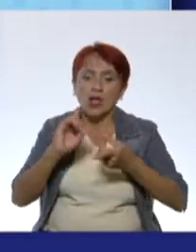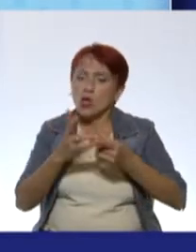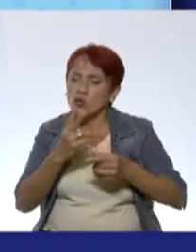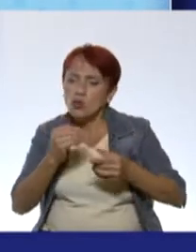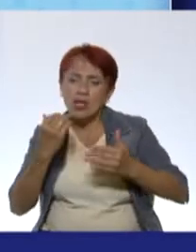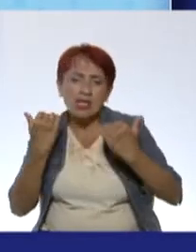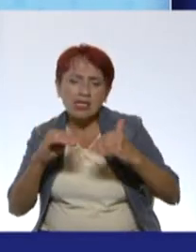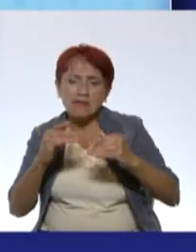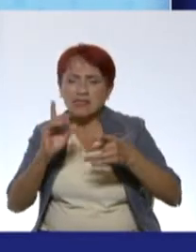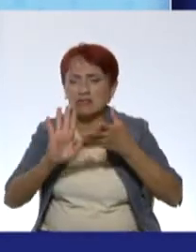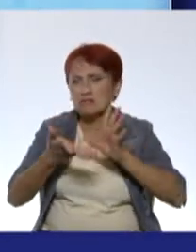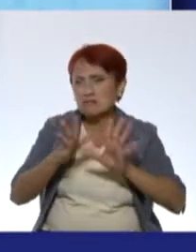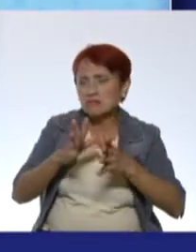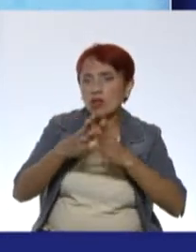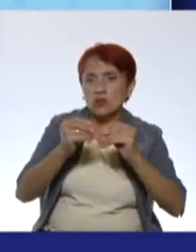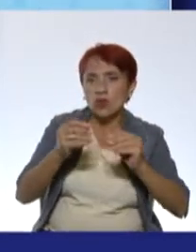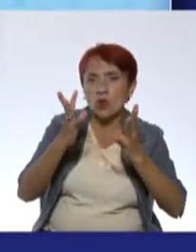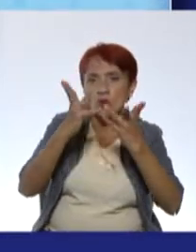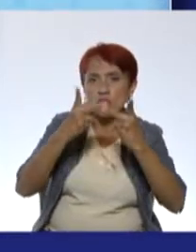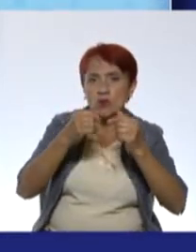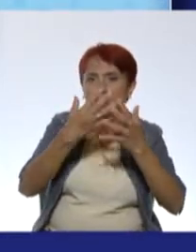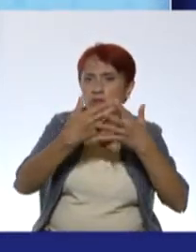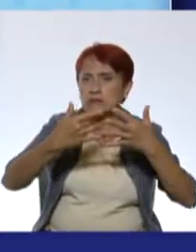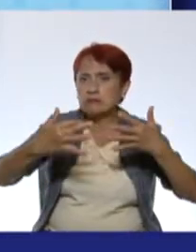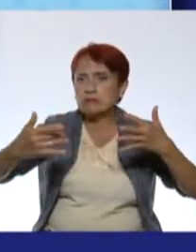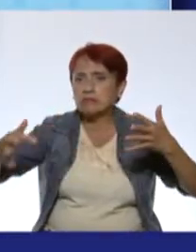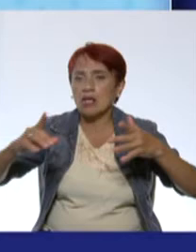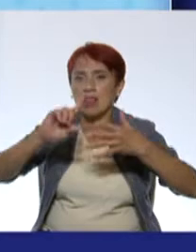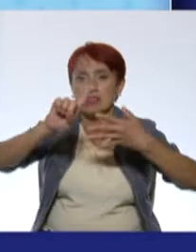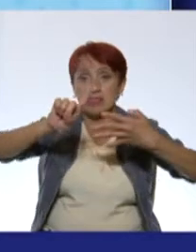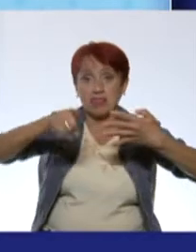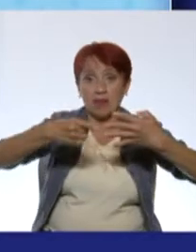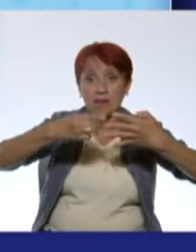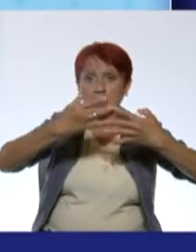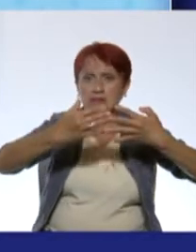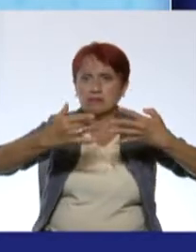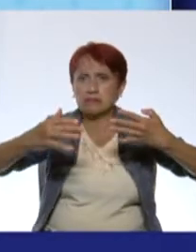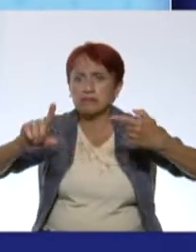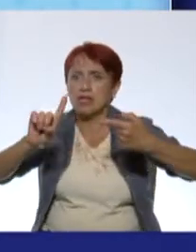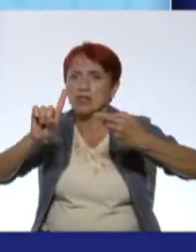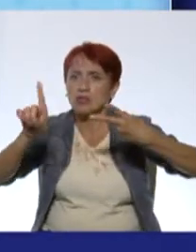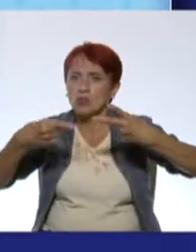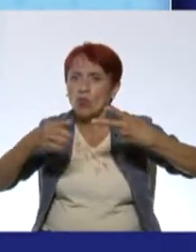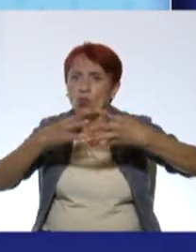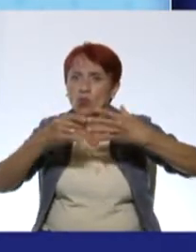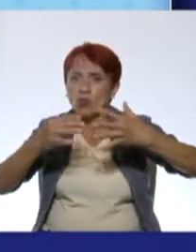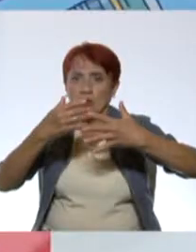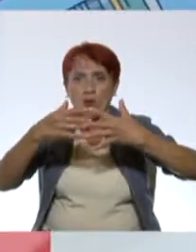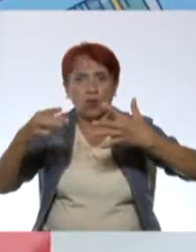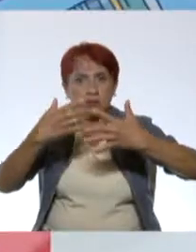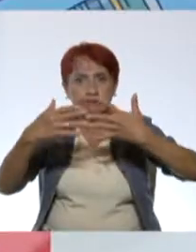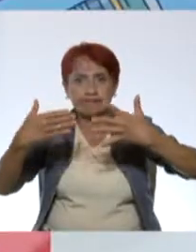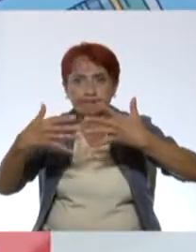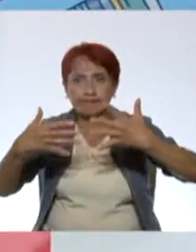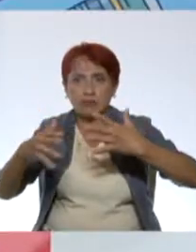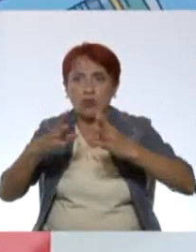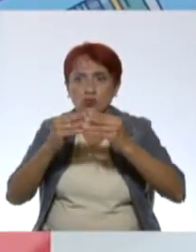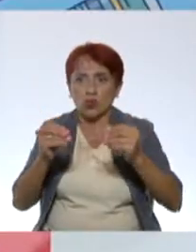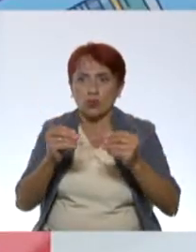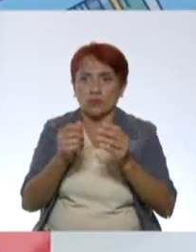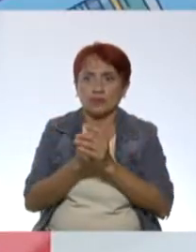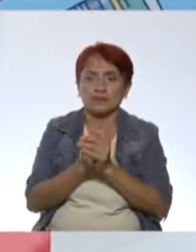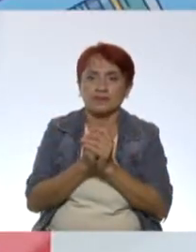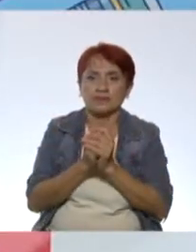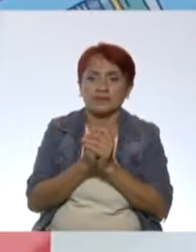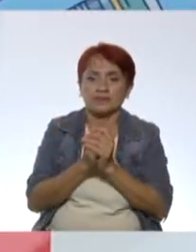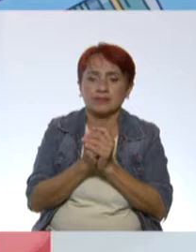son esas que presentan muchos decimales de manera infinita, ¿ok? Unos pueden ser de carácter periódico y otros de